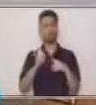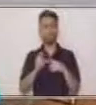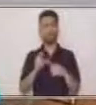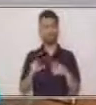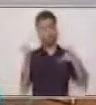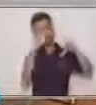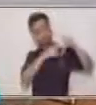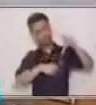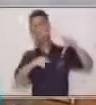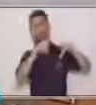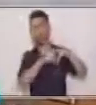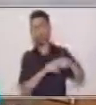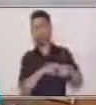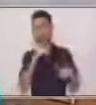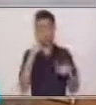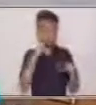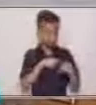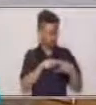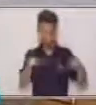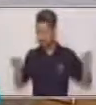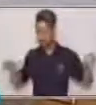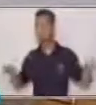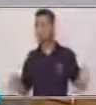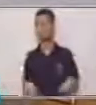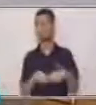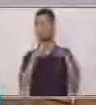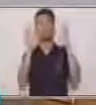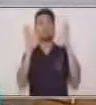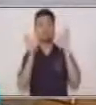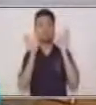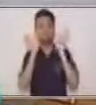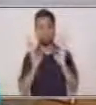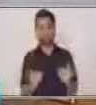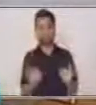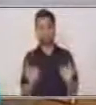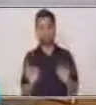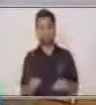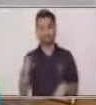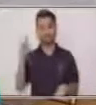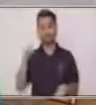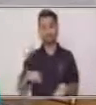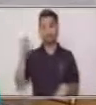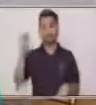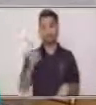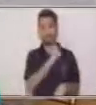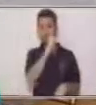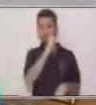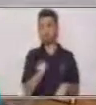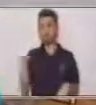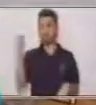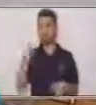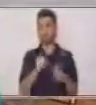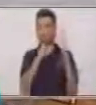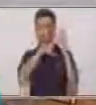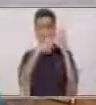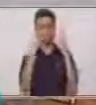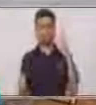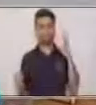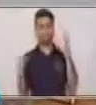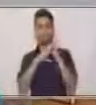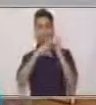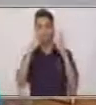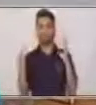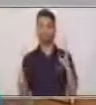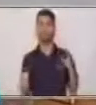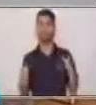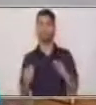un círculo. Mira alrededor y ya verás. Esta es la ronda de las